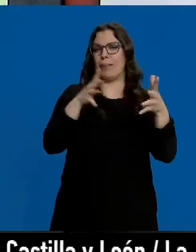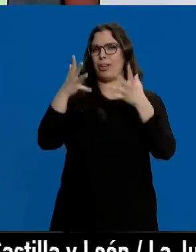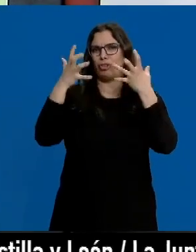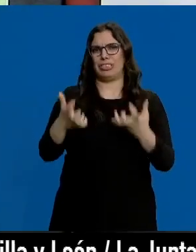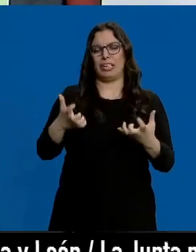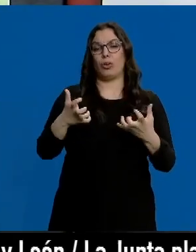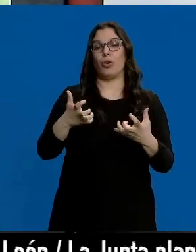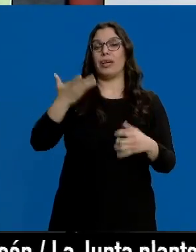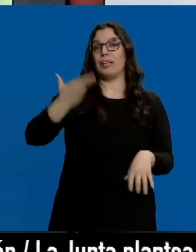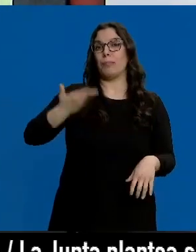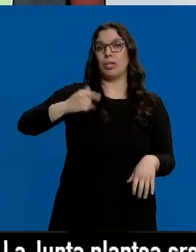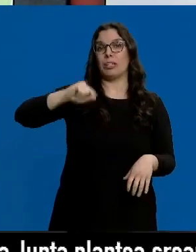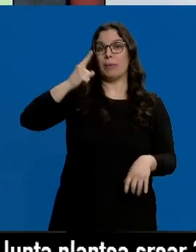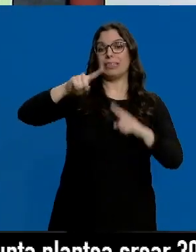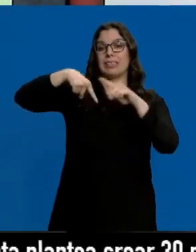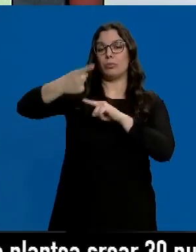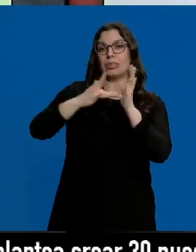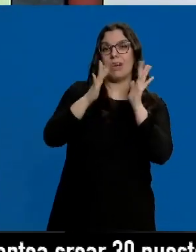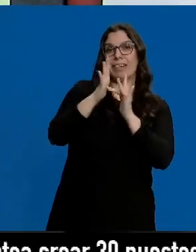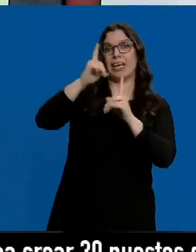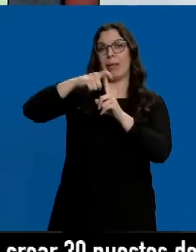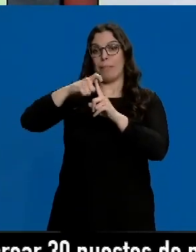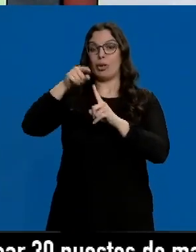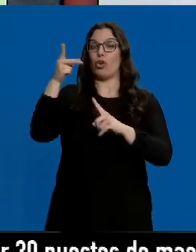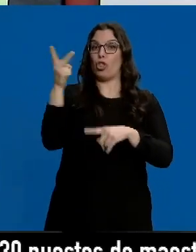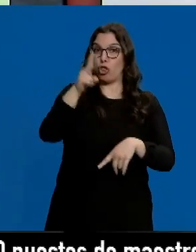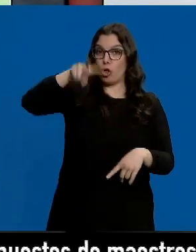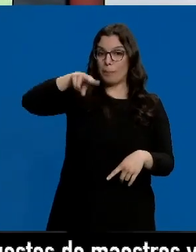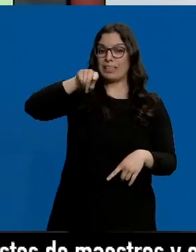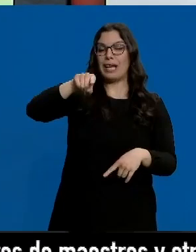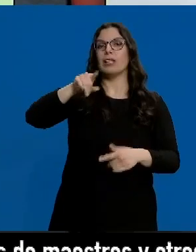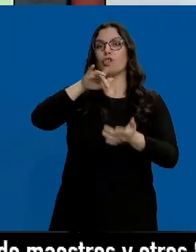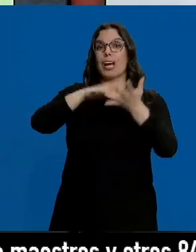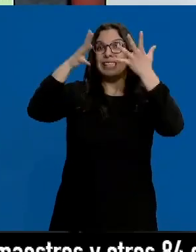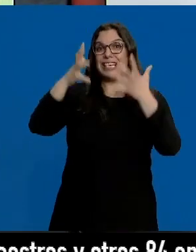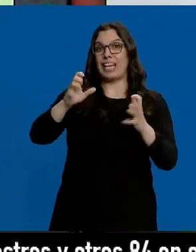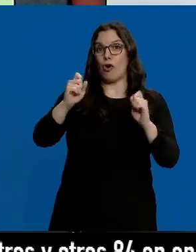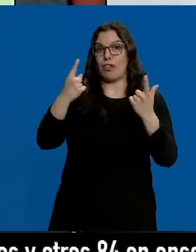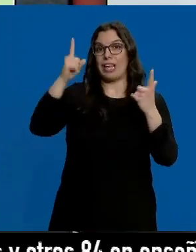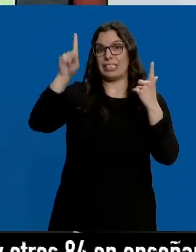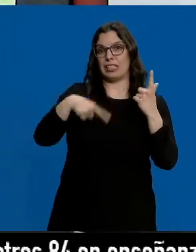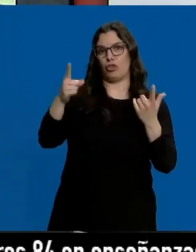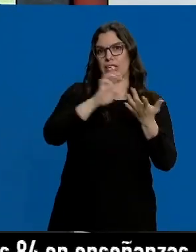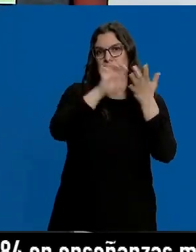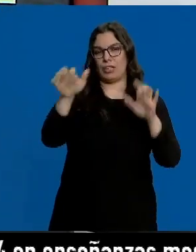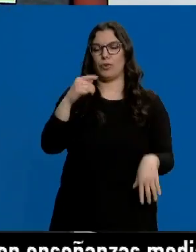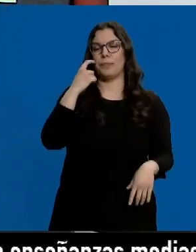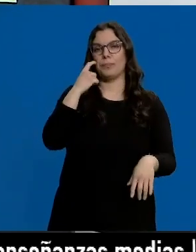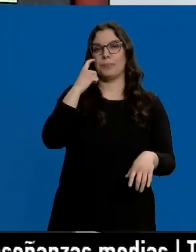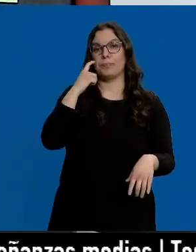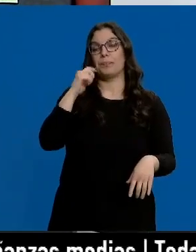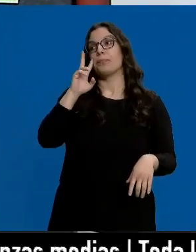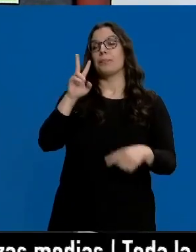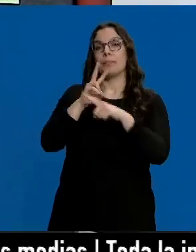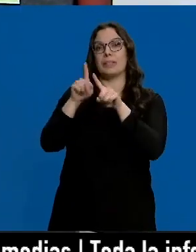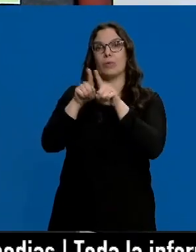y decisivos van a ser abril y mayo. Sabremos entonces si entramos en un periodo de sequía en Castilla y León. Y este que van a ver